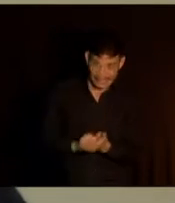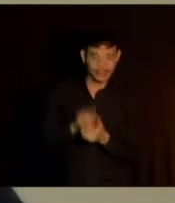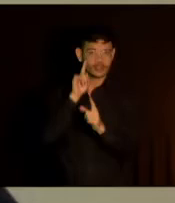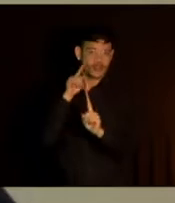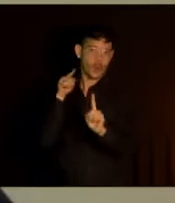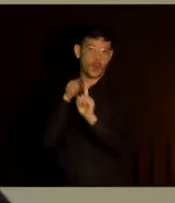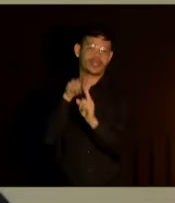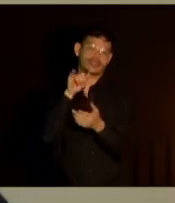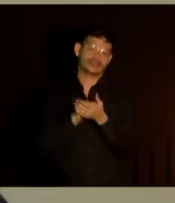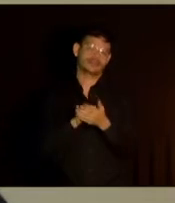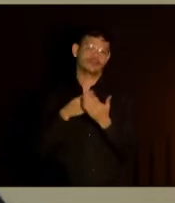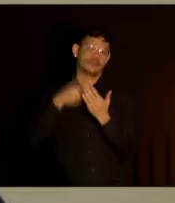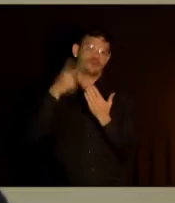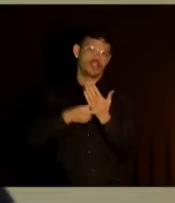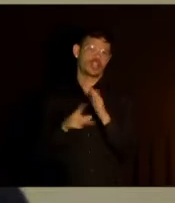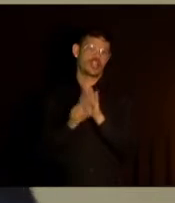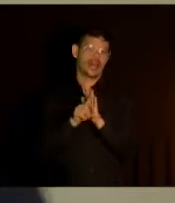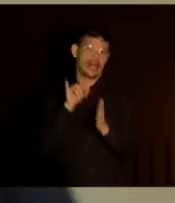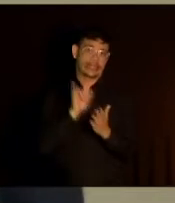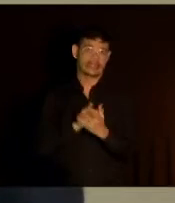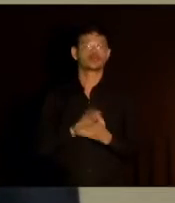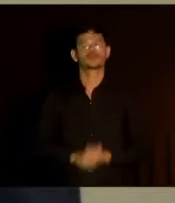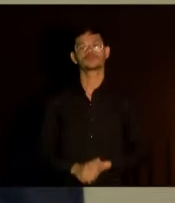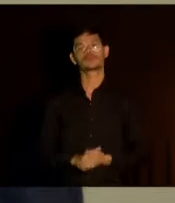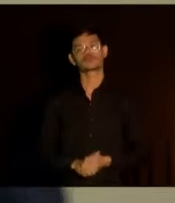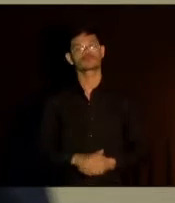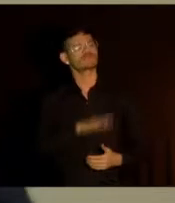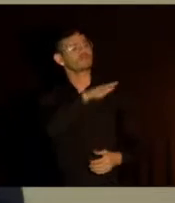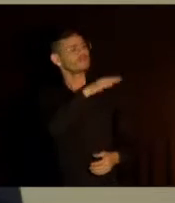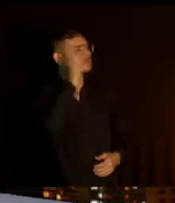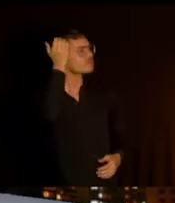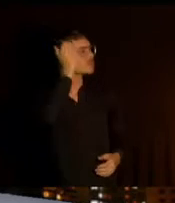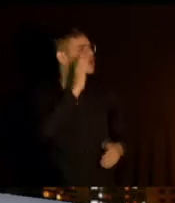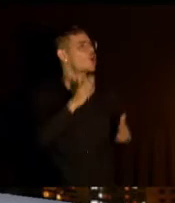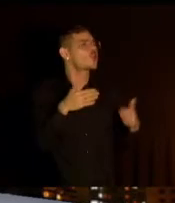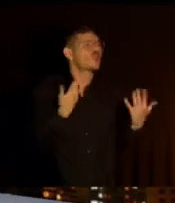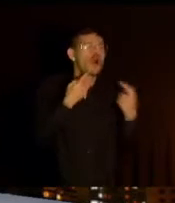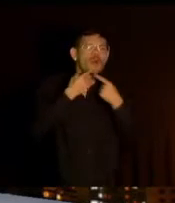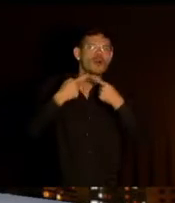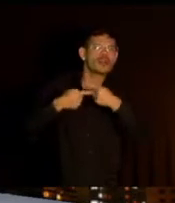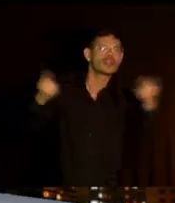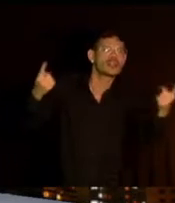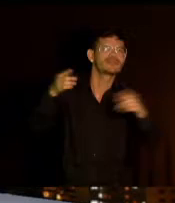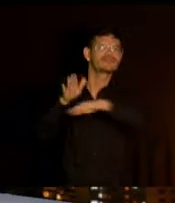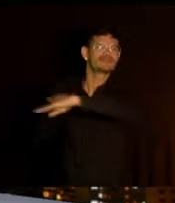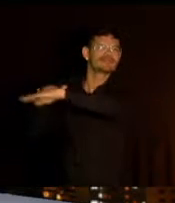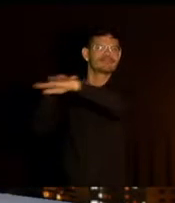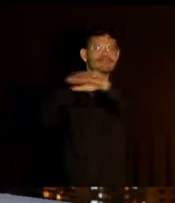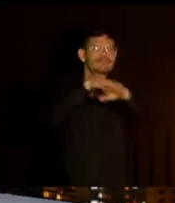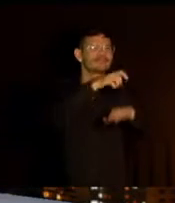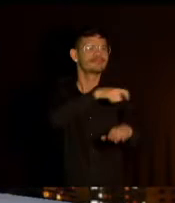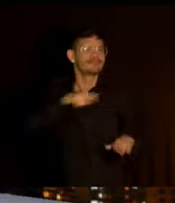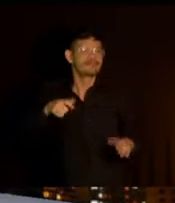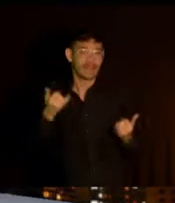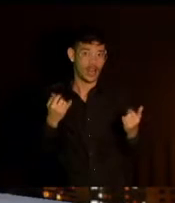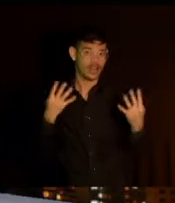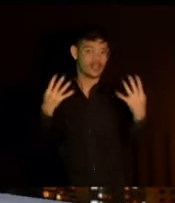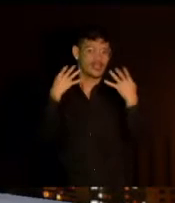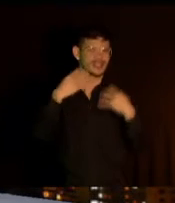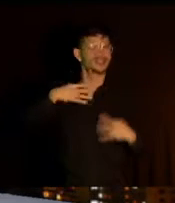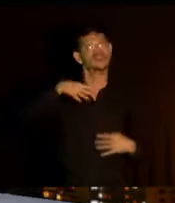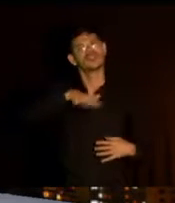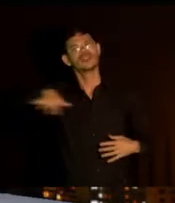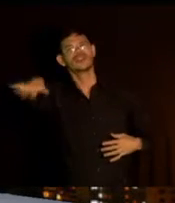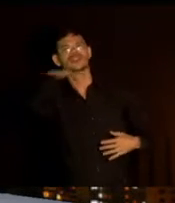proyecto de ley. Juan Pablo, ¿cómo decirle a todas las personas que están conectadas con nosotros que quiten esos temores